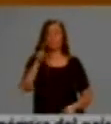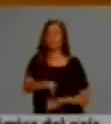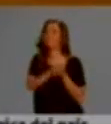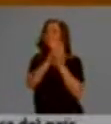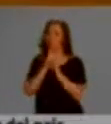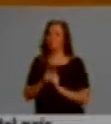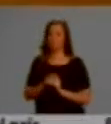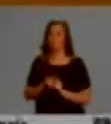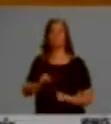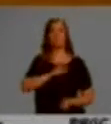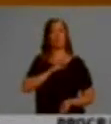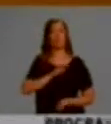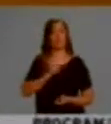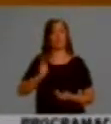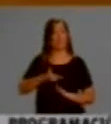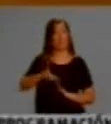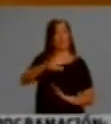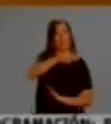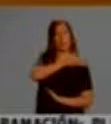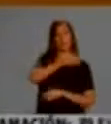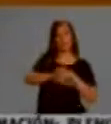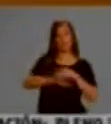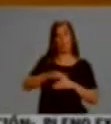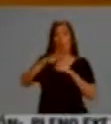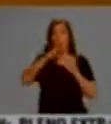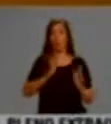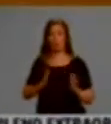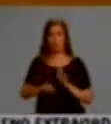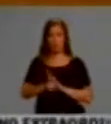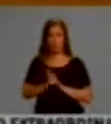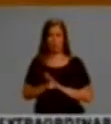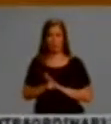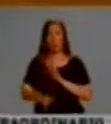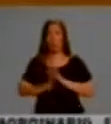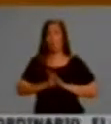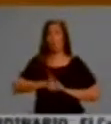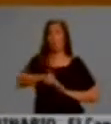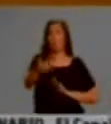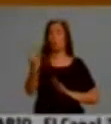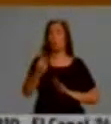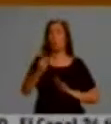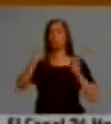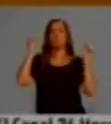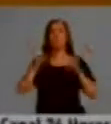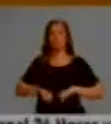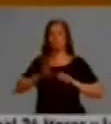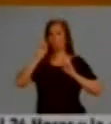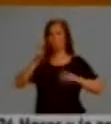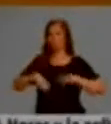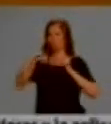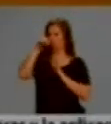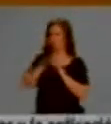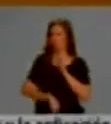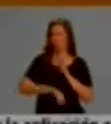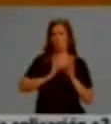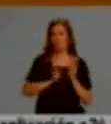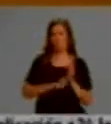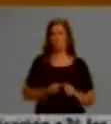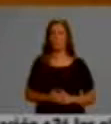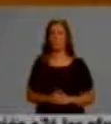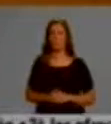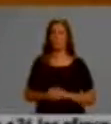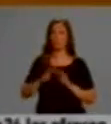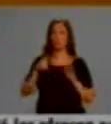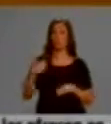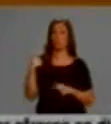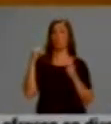terreno hemos hecho, estamos haciendo y continuaremos impulsando profundas reformas. Como dije en